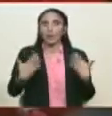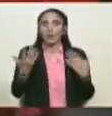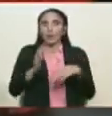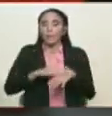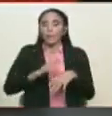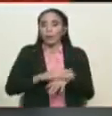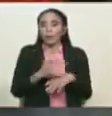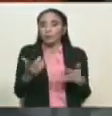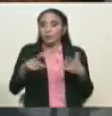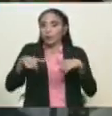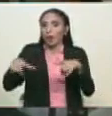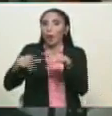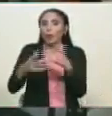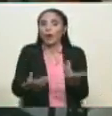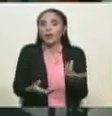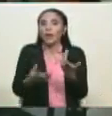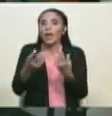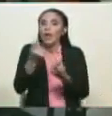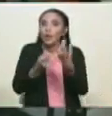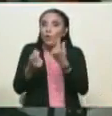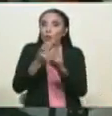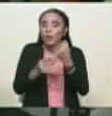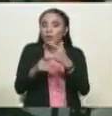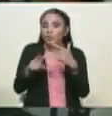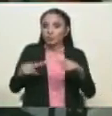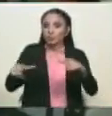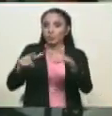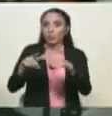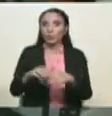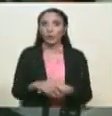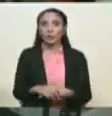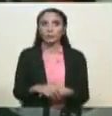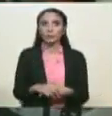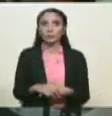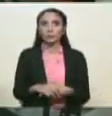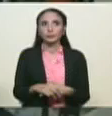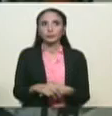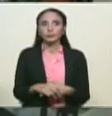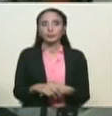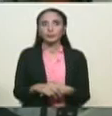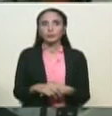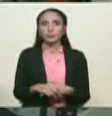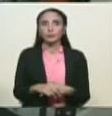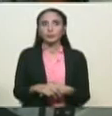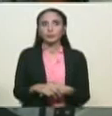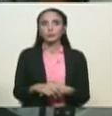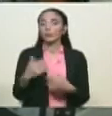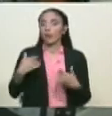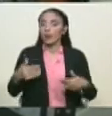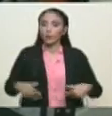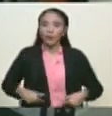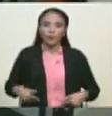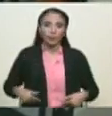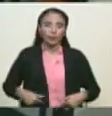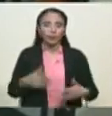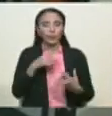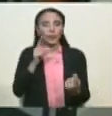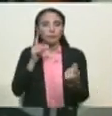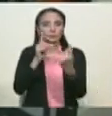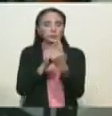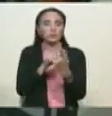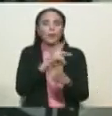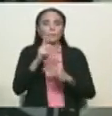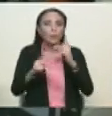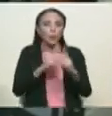se hace en esa zona económica, presidente, que usted decretó hace pocos días. Este es un esfuerzo para concentrar